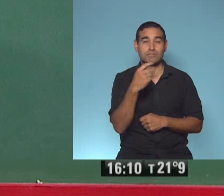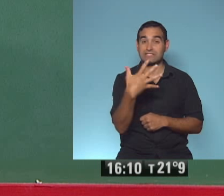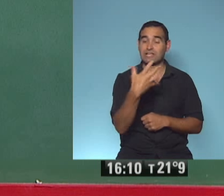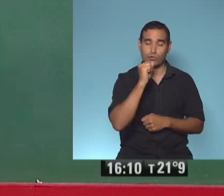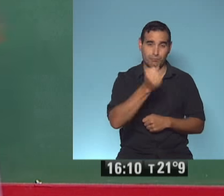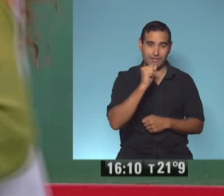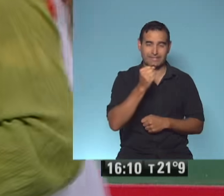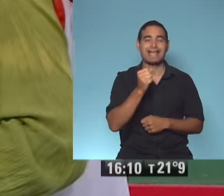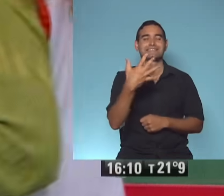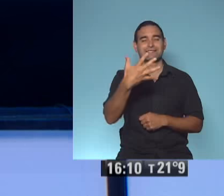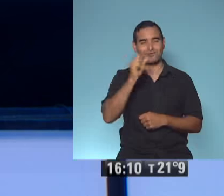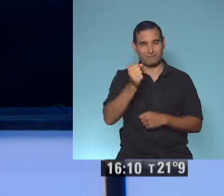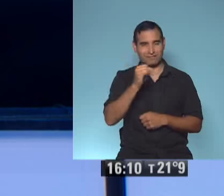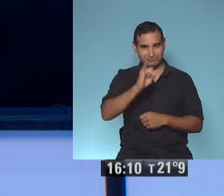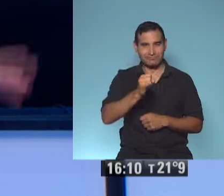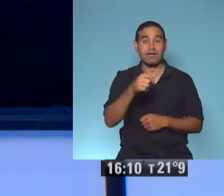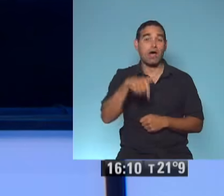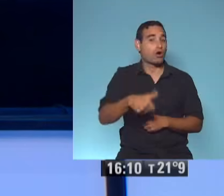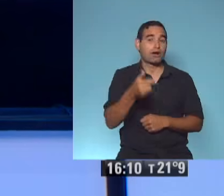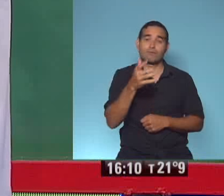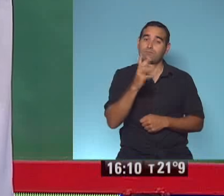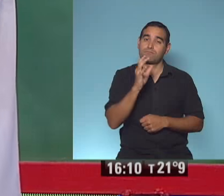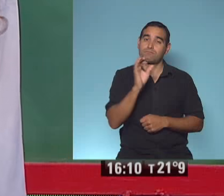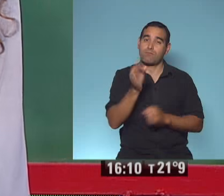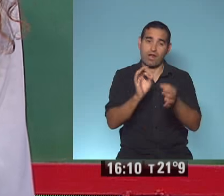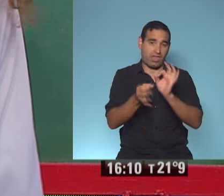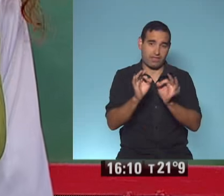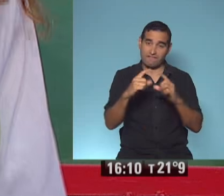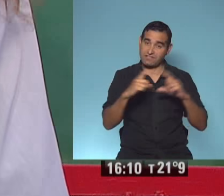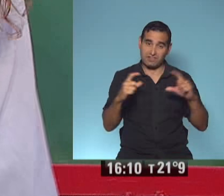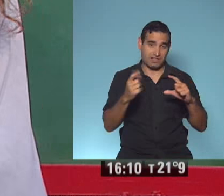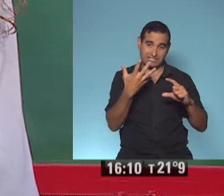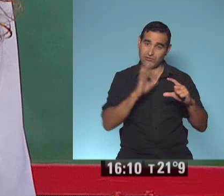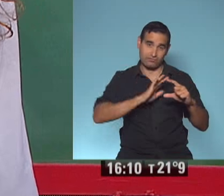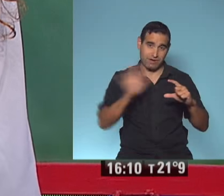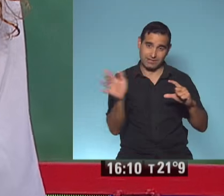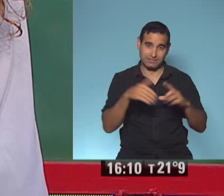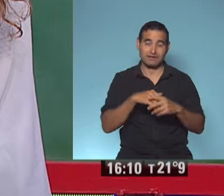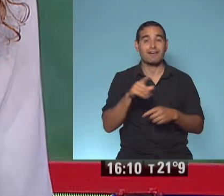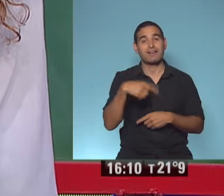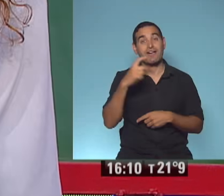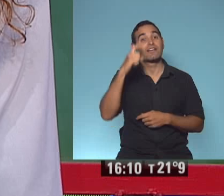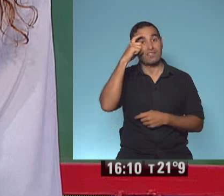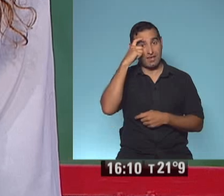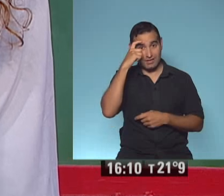La de 5, que es nueva. Ah, la de 5. Ahora se usa la moneda. El billete de 5 ya no. ¿Billete? Billete de 10.